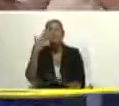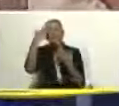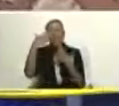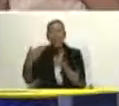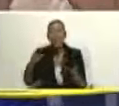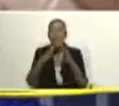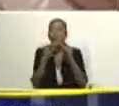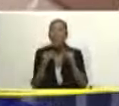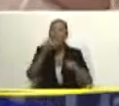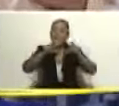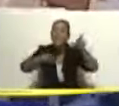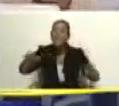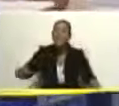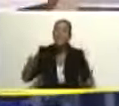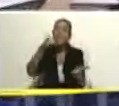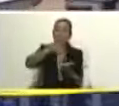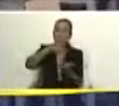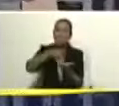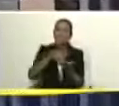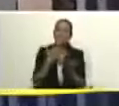presentes.